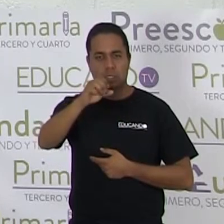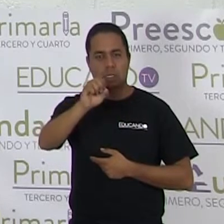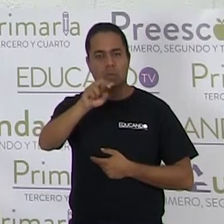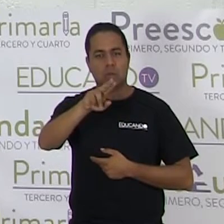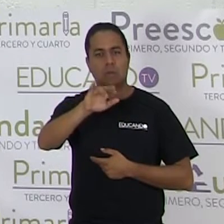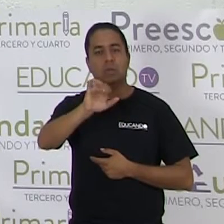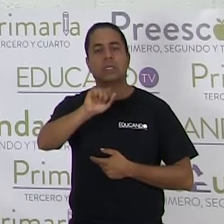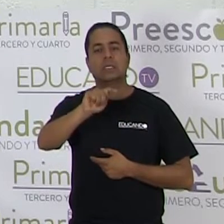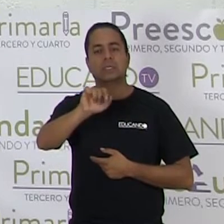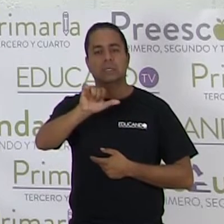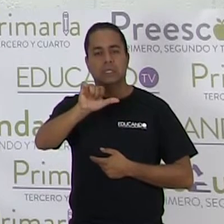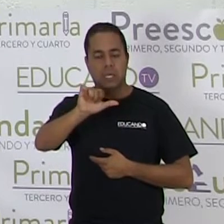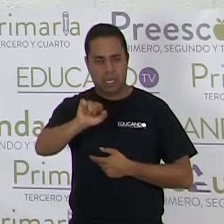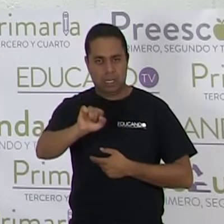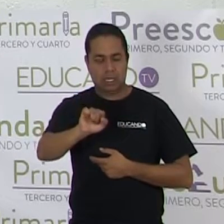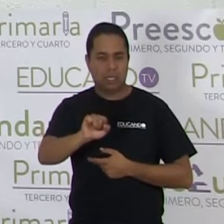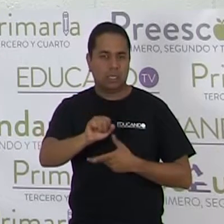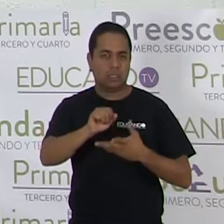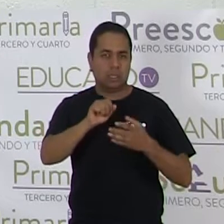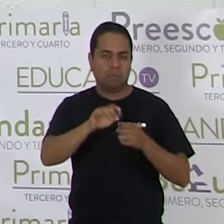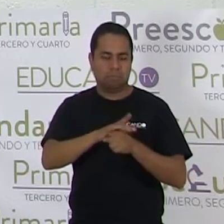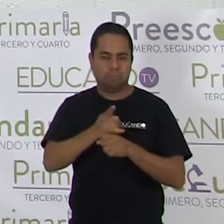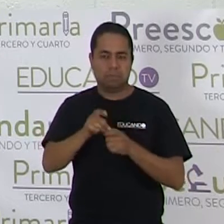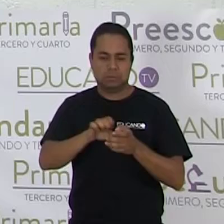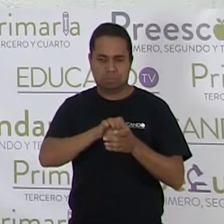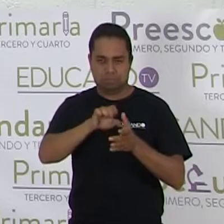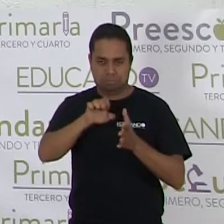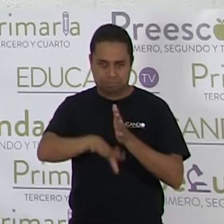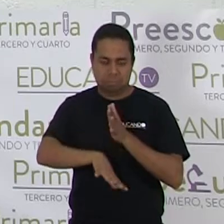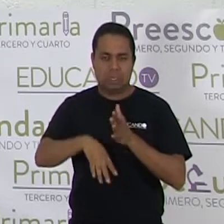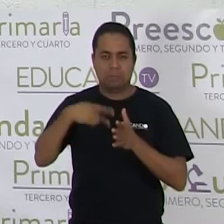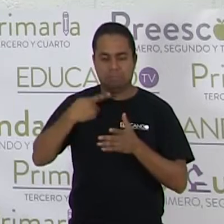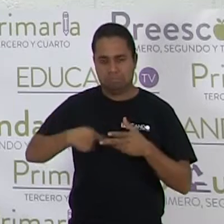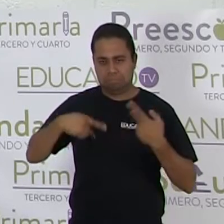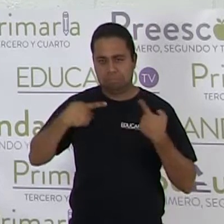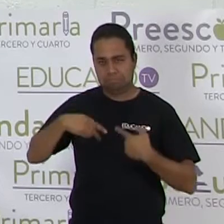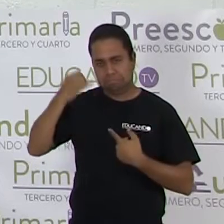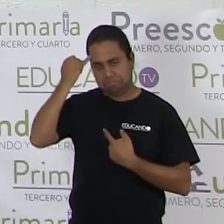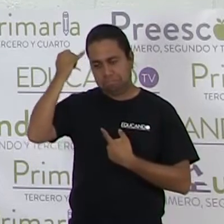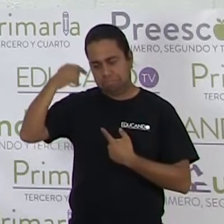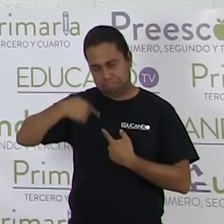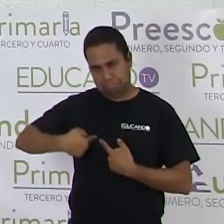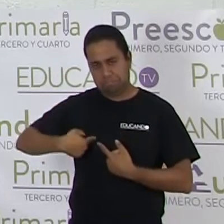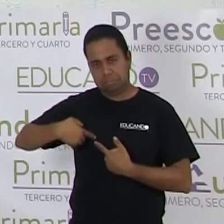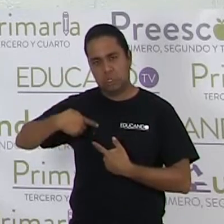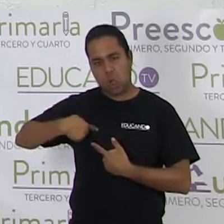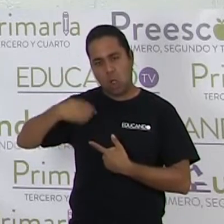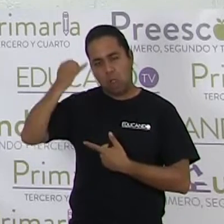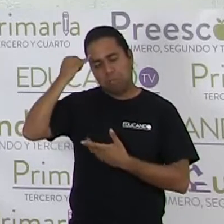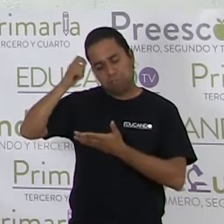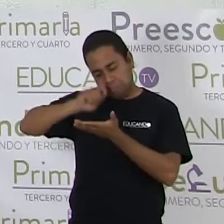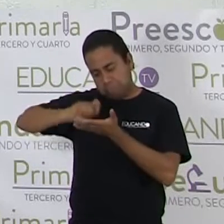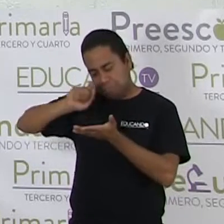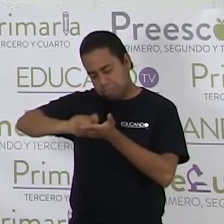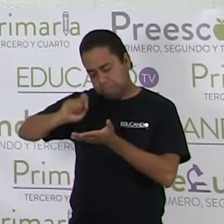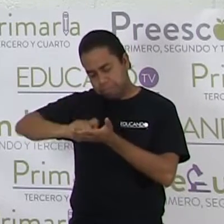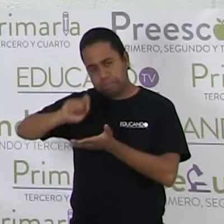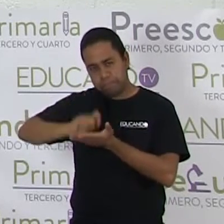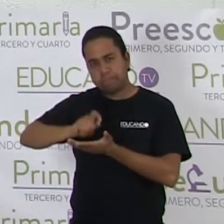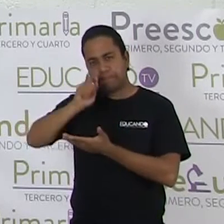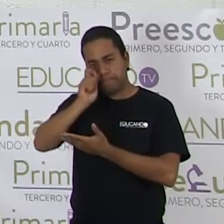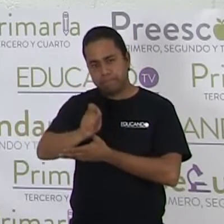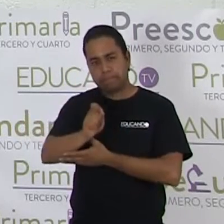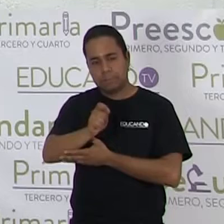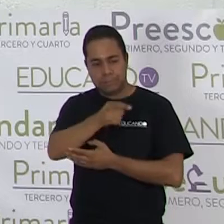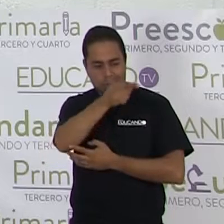va a permitir a la persona que está escribiendo dicho relato o dicha narración